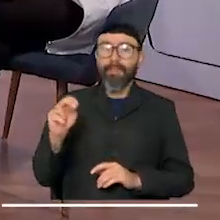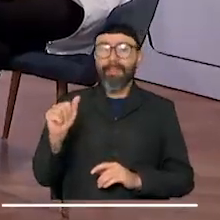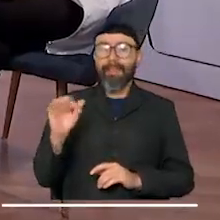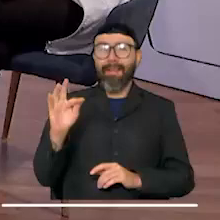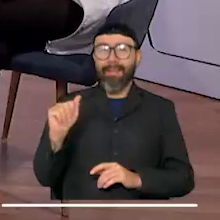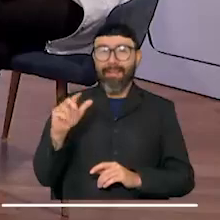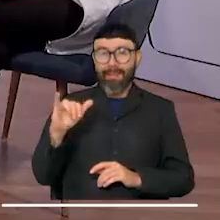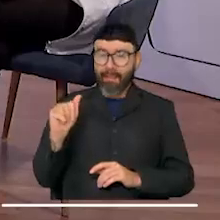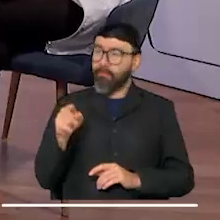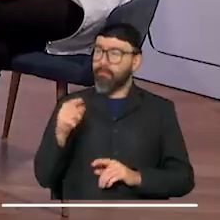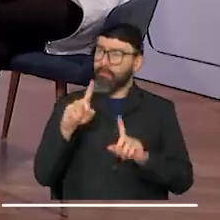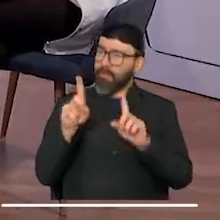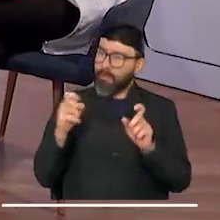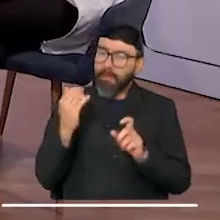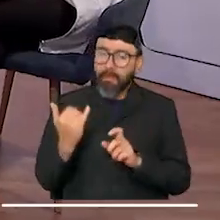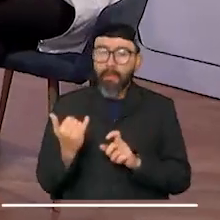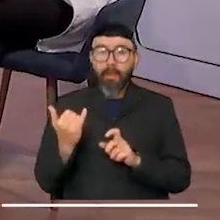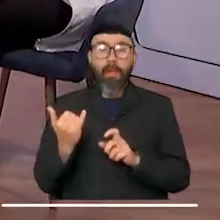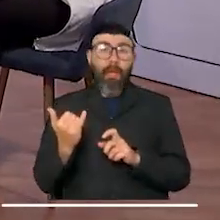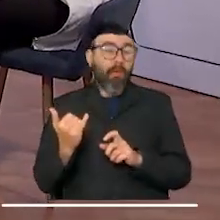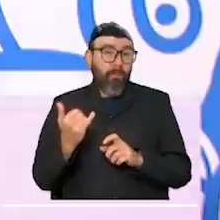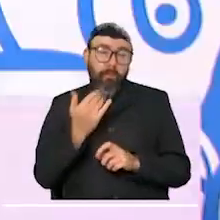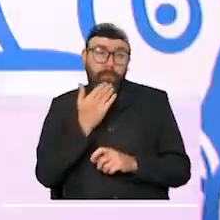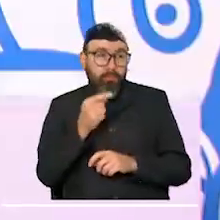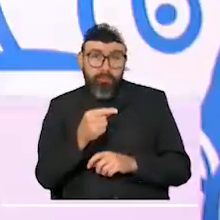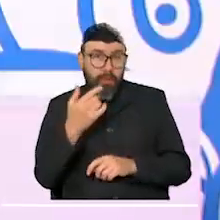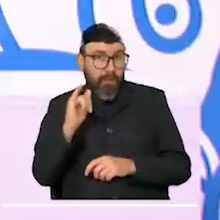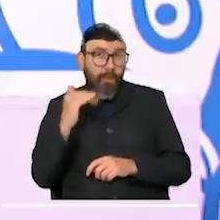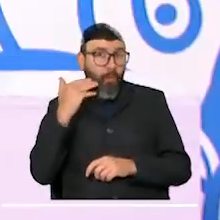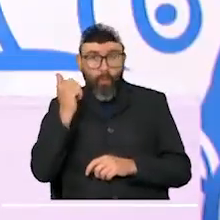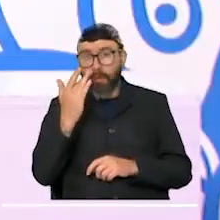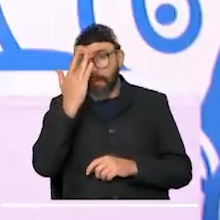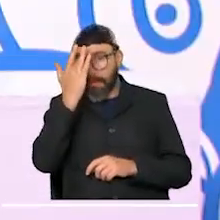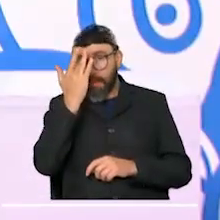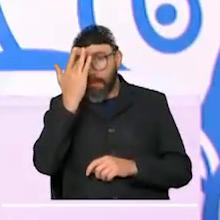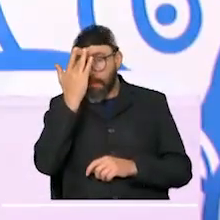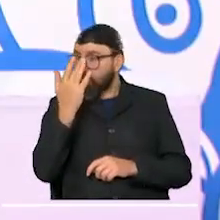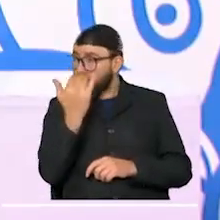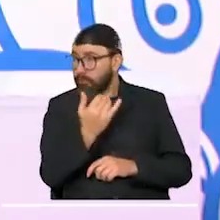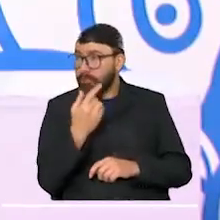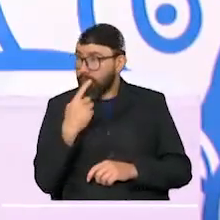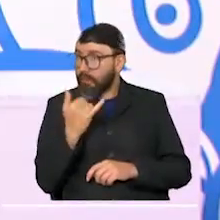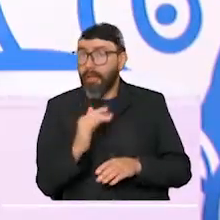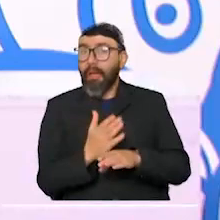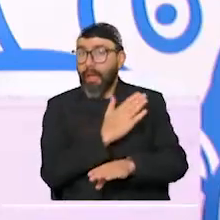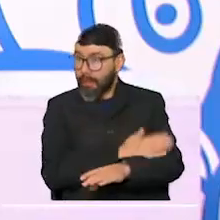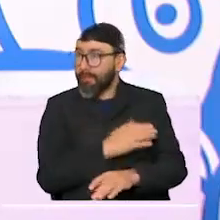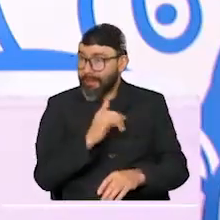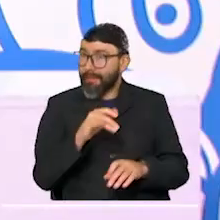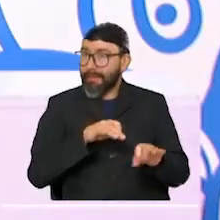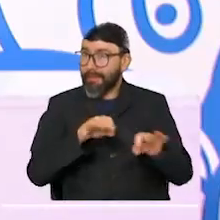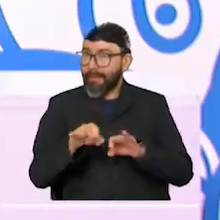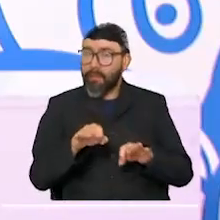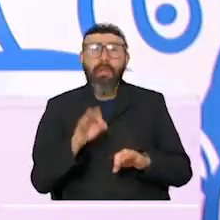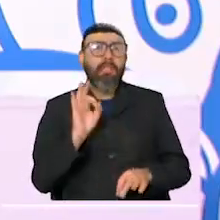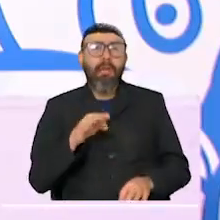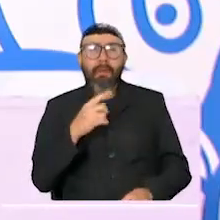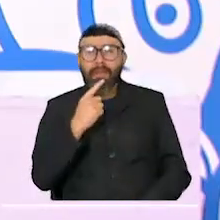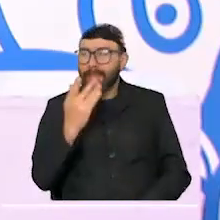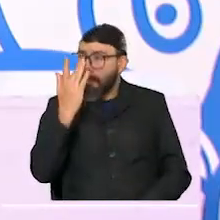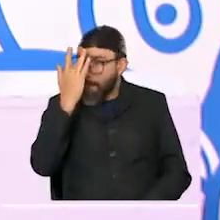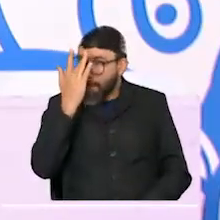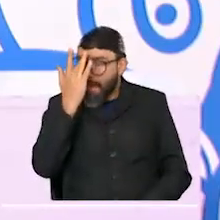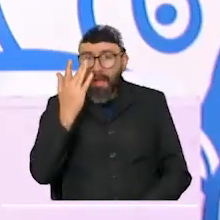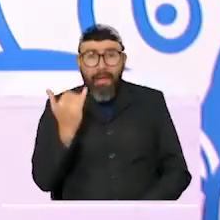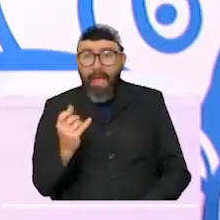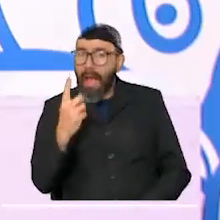no como que la nuestra ginecóloga ya habló de esto término lo repitió varias veces siempre la masturbación se ve como algo